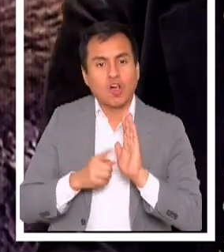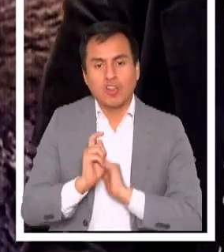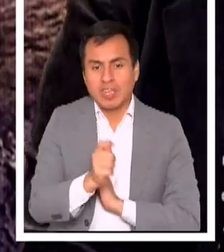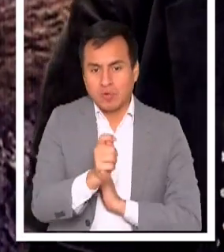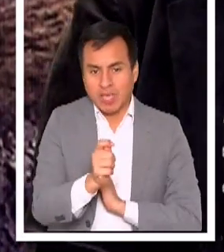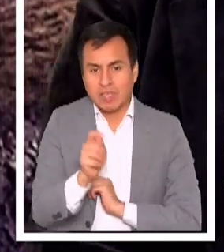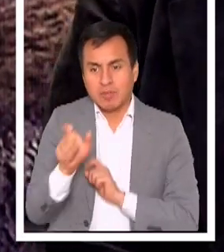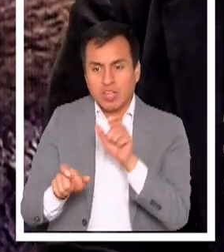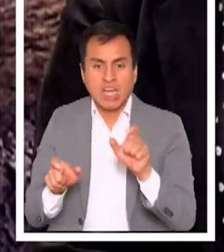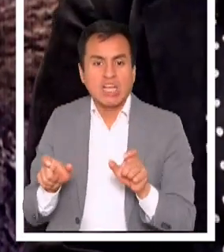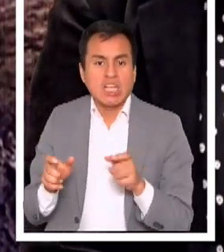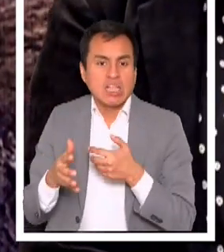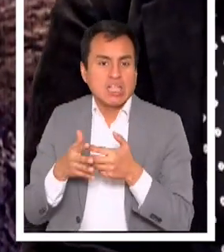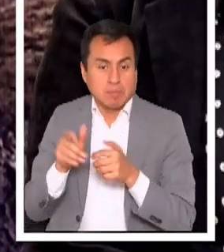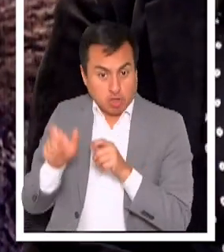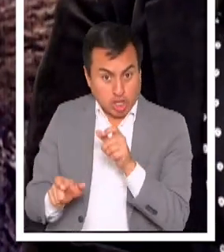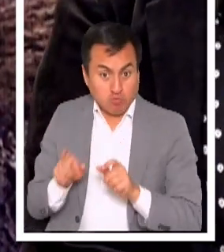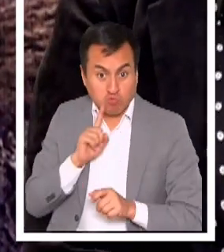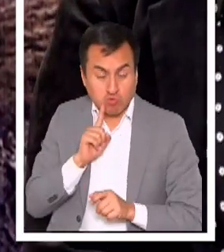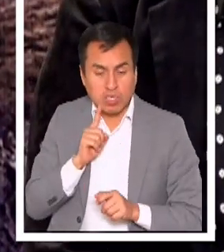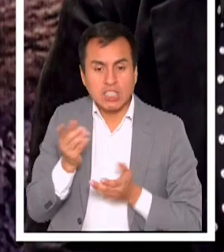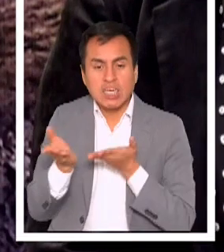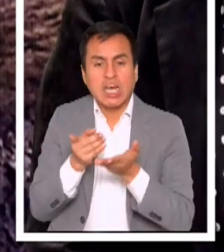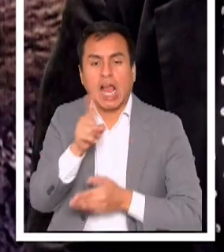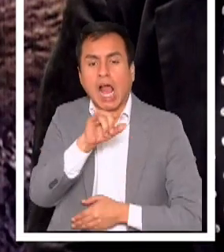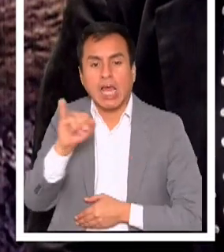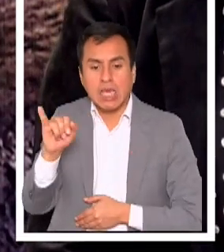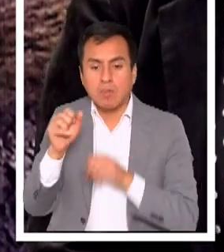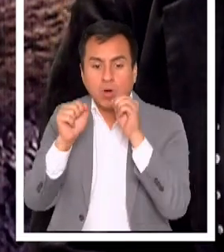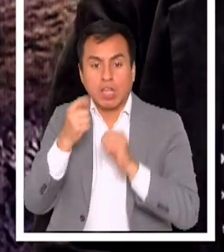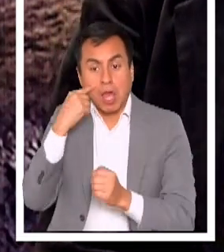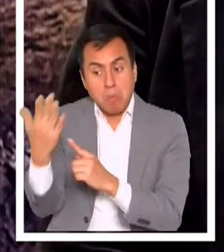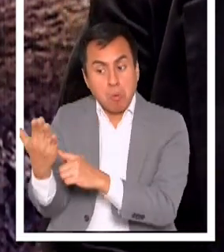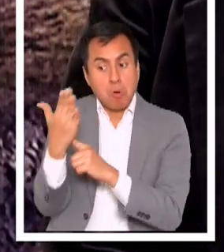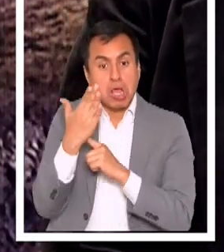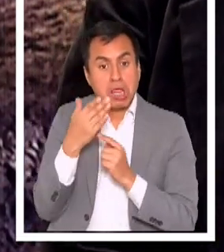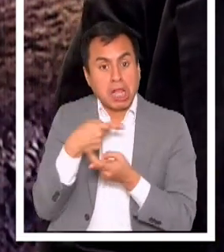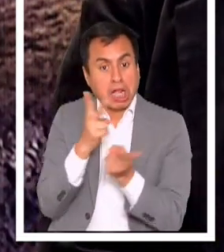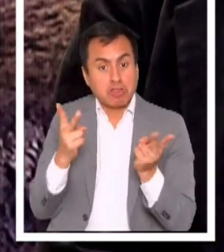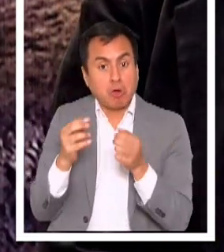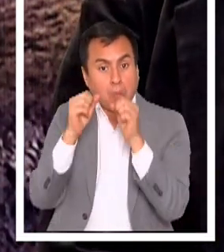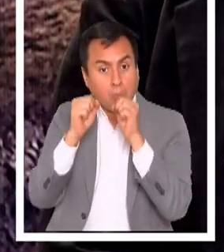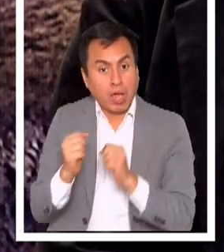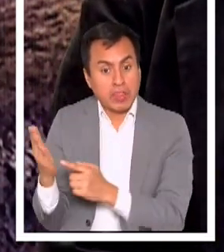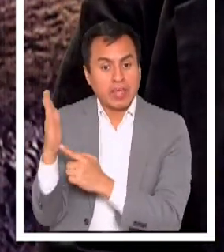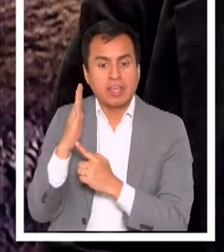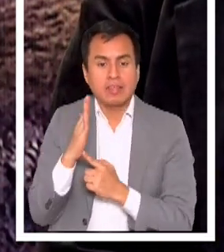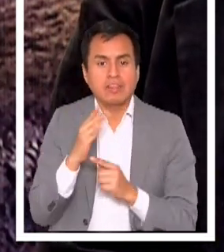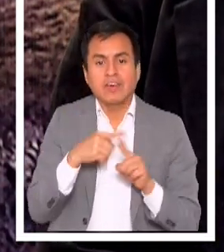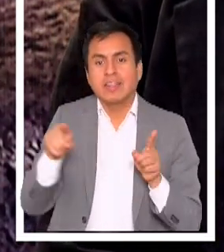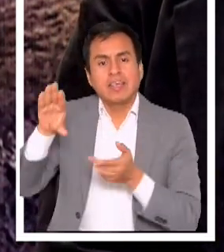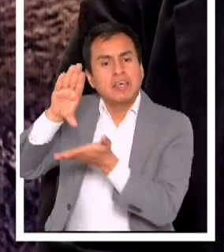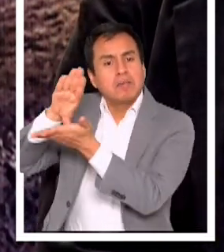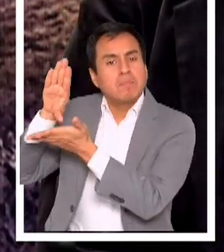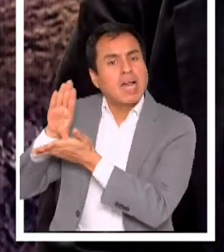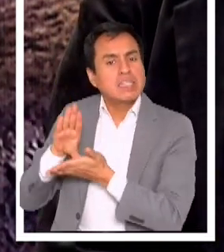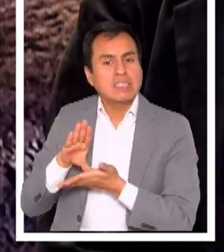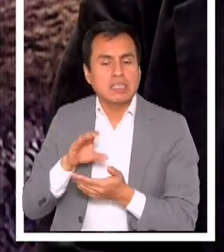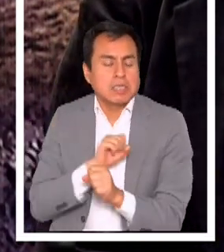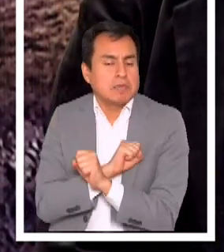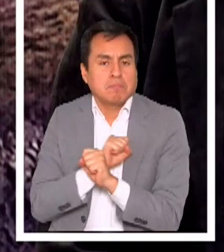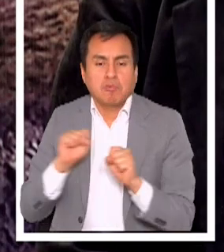cierto personas naturales el servicio impuestos internos nos puede proponer una declaración a países donde es prácticamente